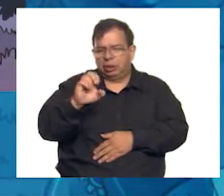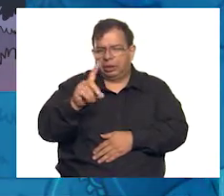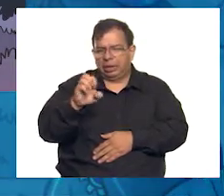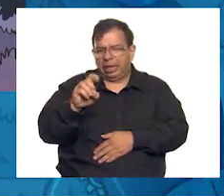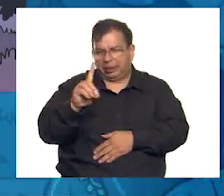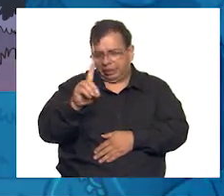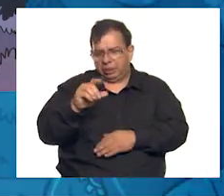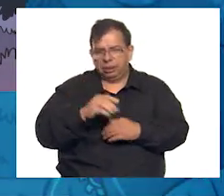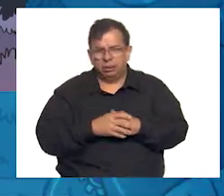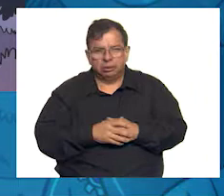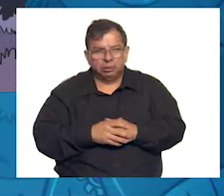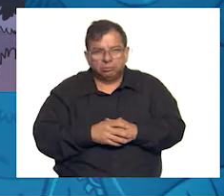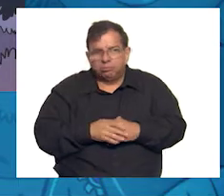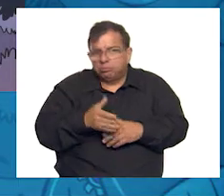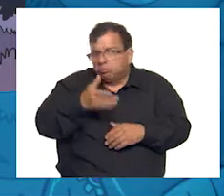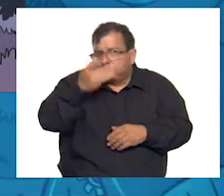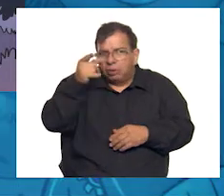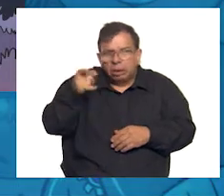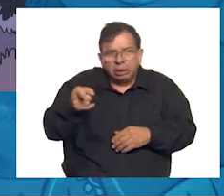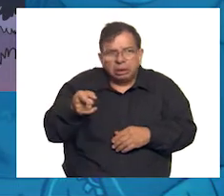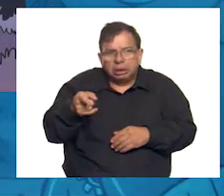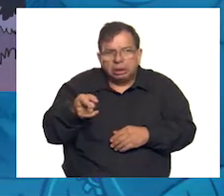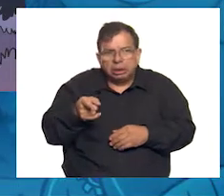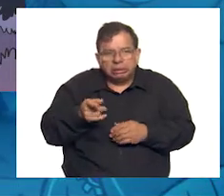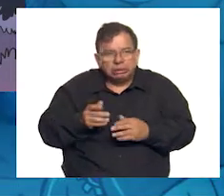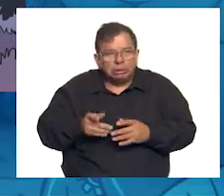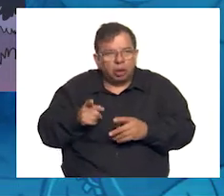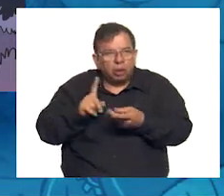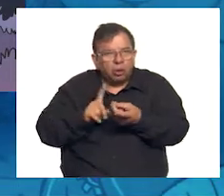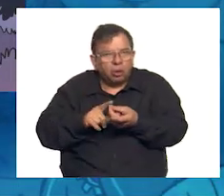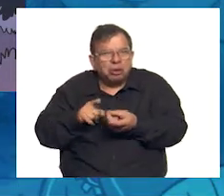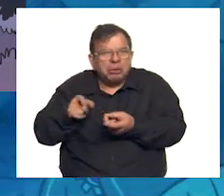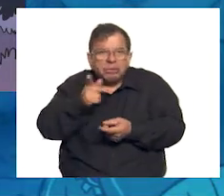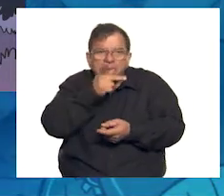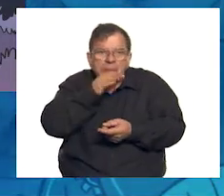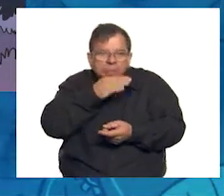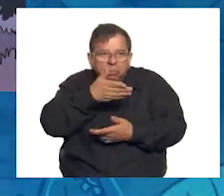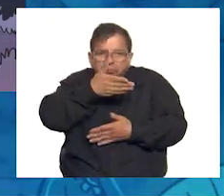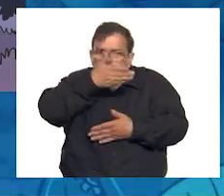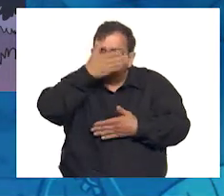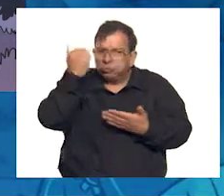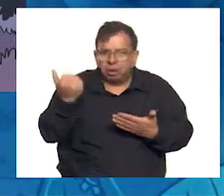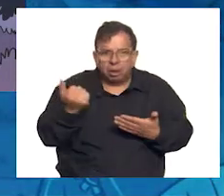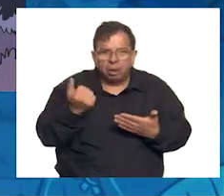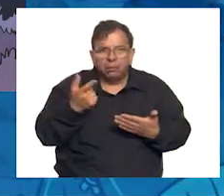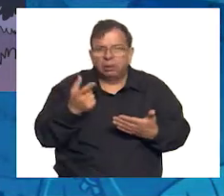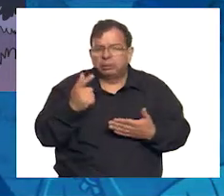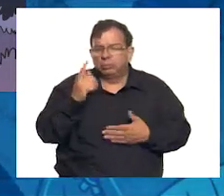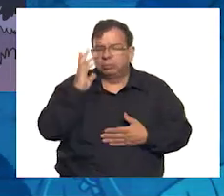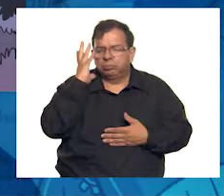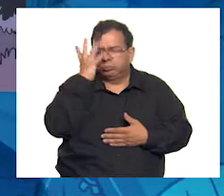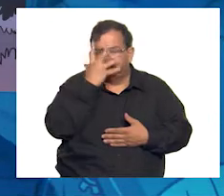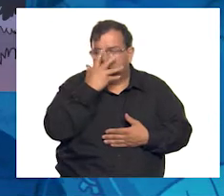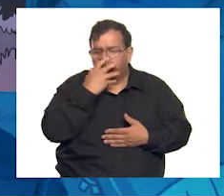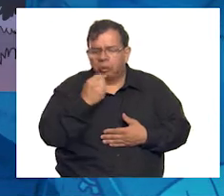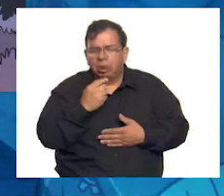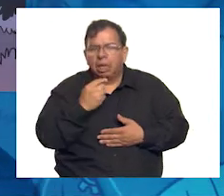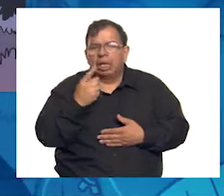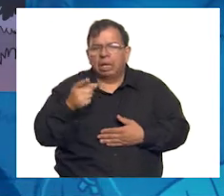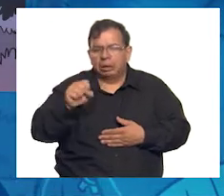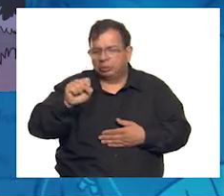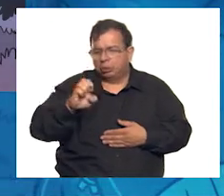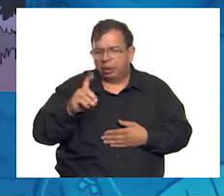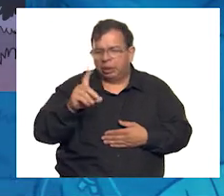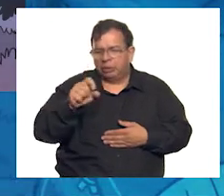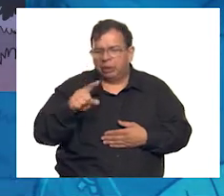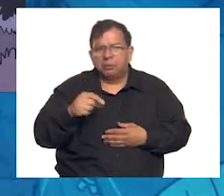Chole, nadie sabía de dónde era o quiénes eran sus padres. Y a pesar de su belleza, Soledad llevaba una